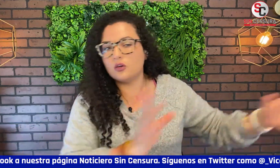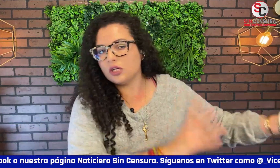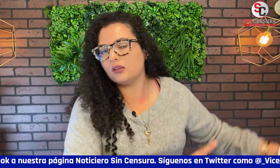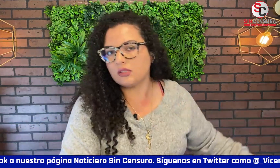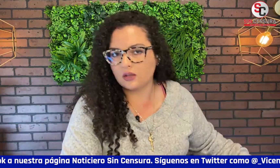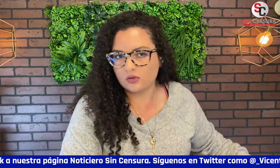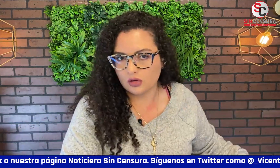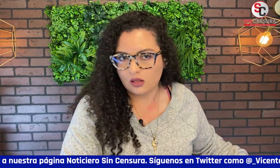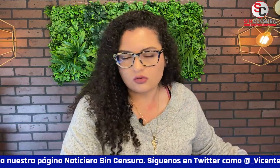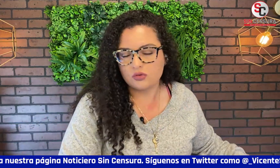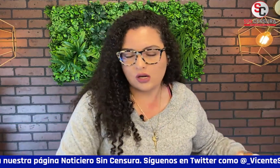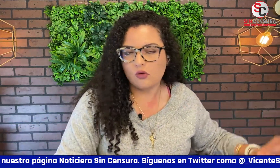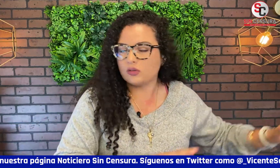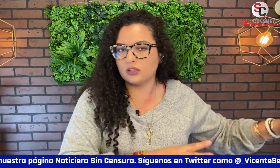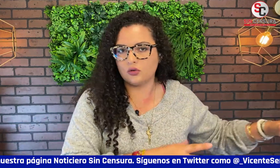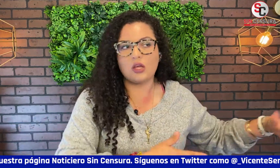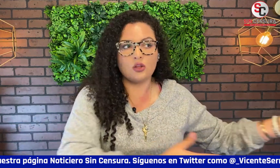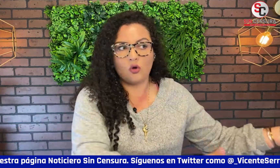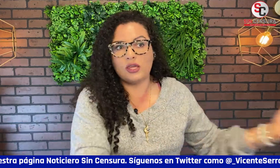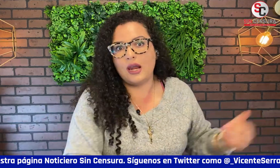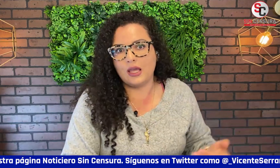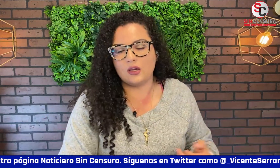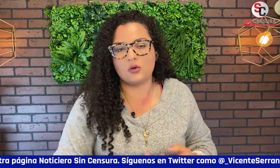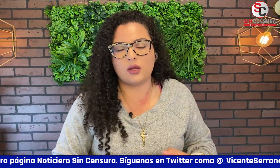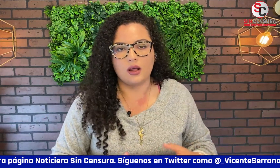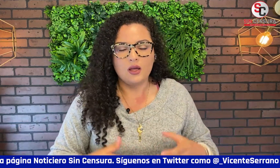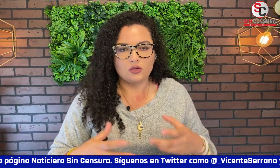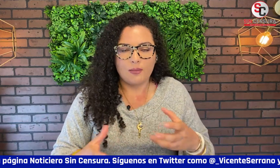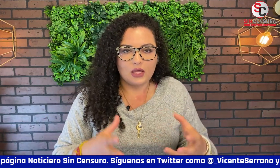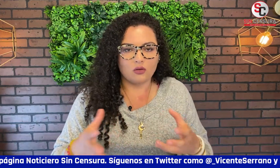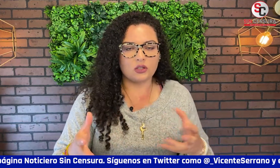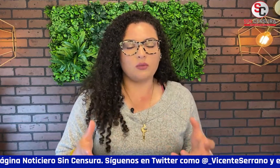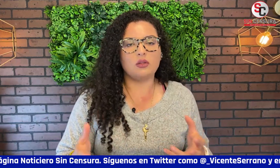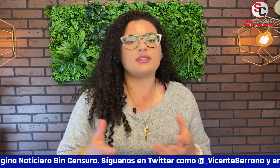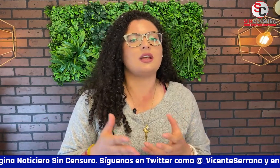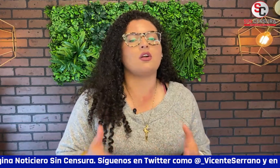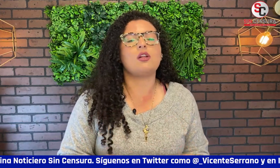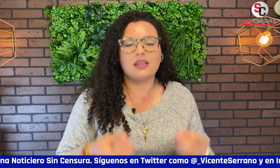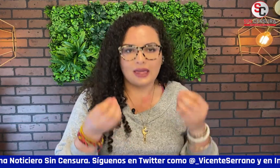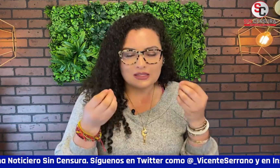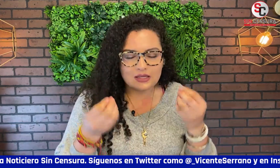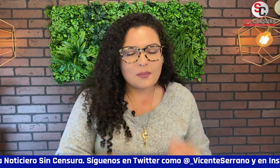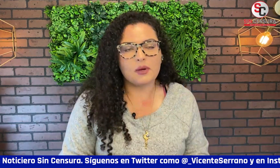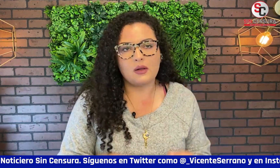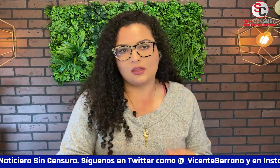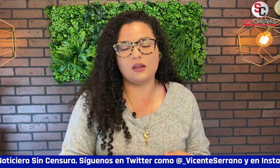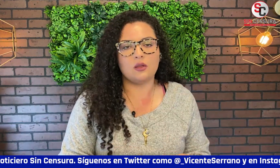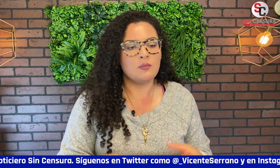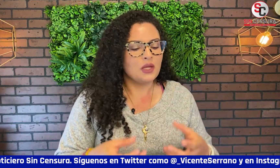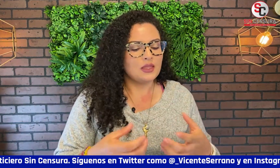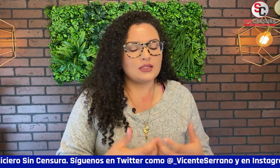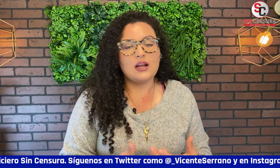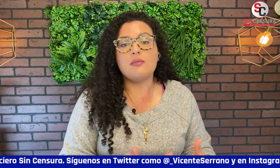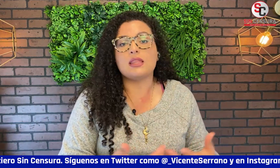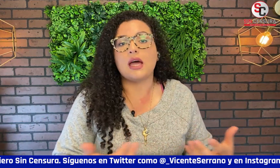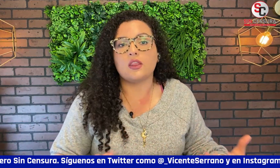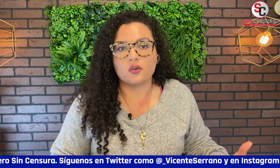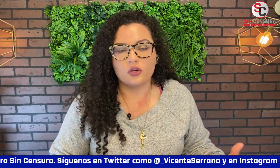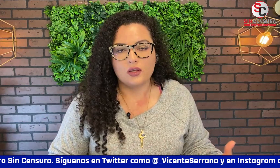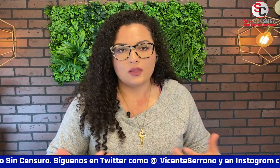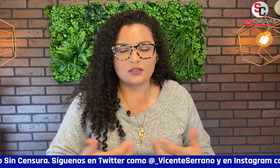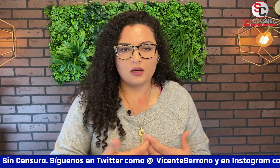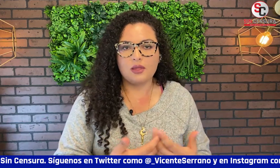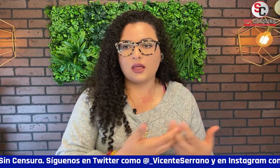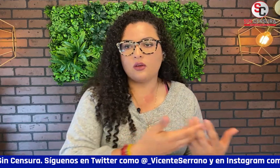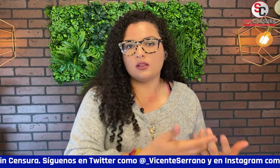completas, incluyendo Estados Unidos, o sea, no lo está excluyendo, lo quiere incluir. O sea, México está tomando este rol que siempre lo ha tenido, de ser el